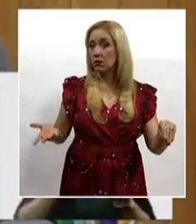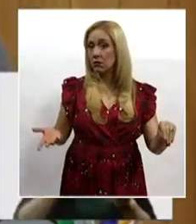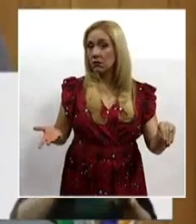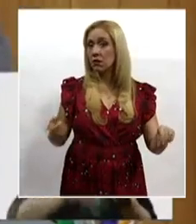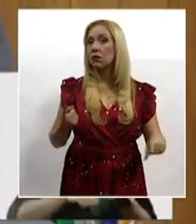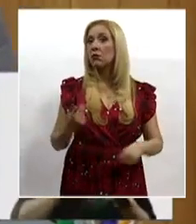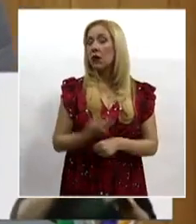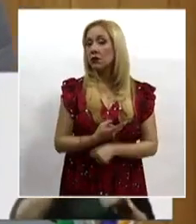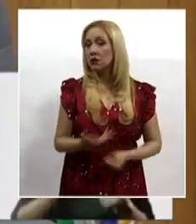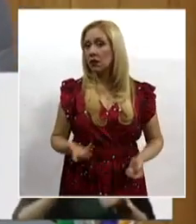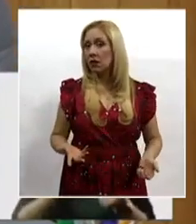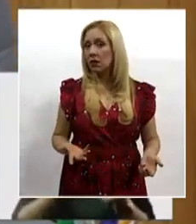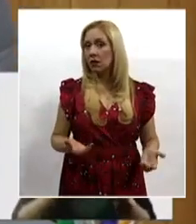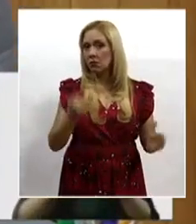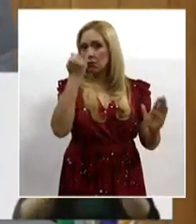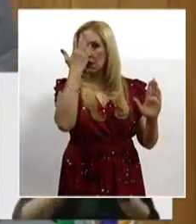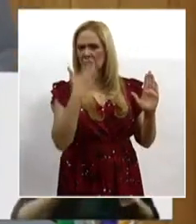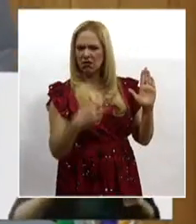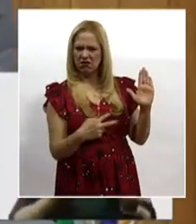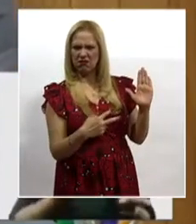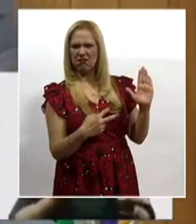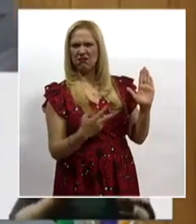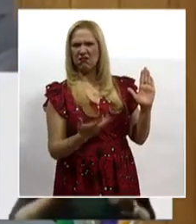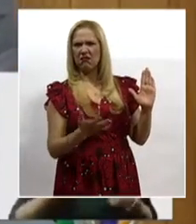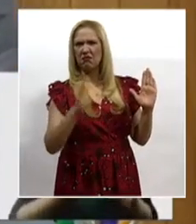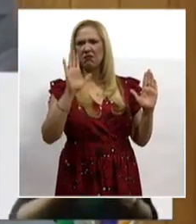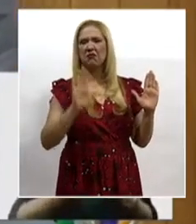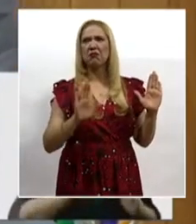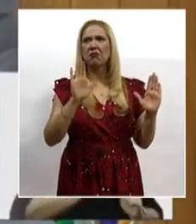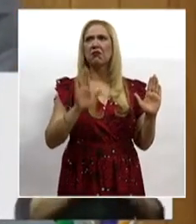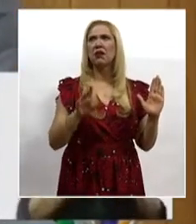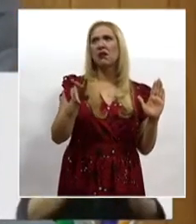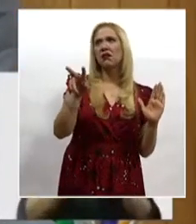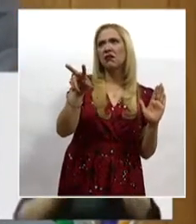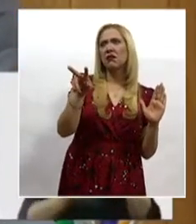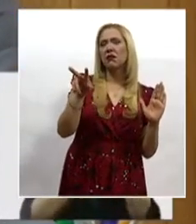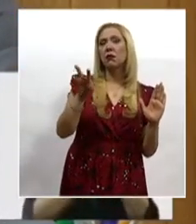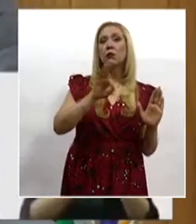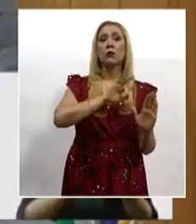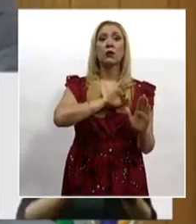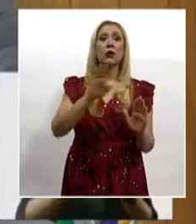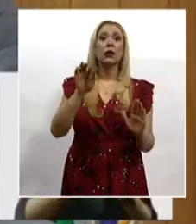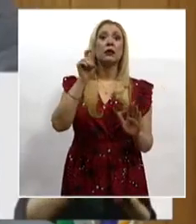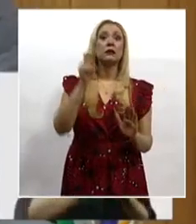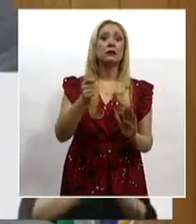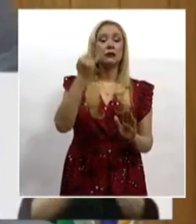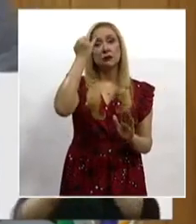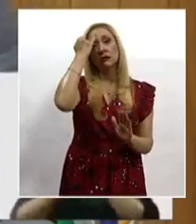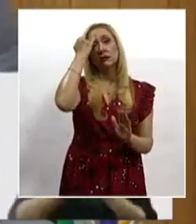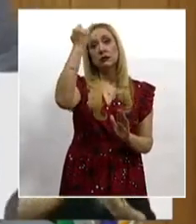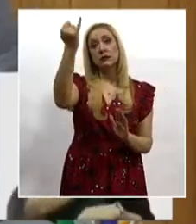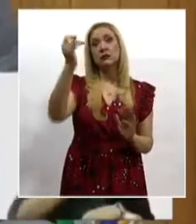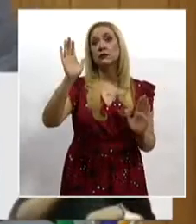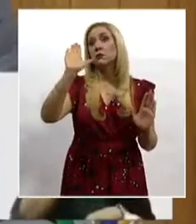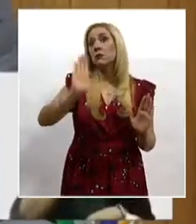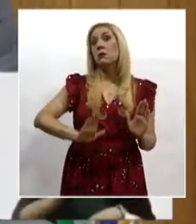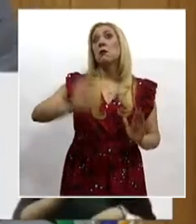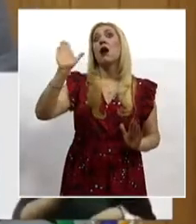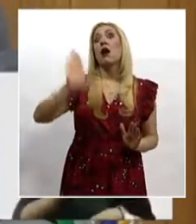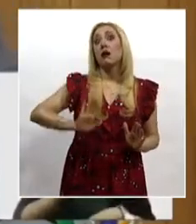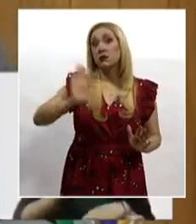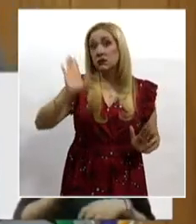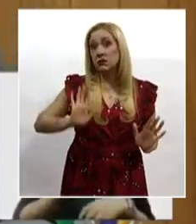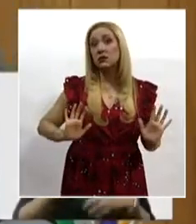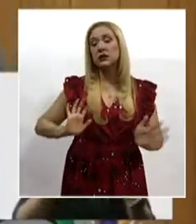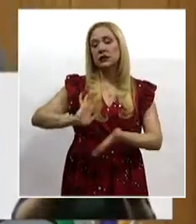generar la ausencia consecutiva de presidenta y suplente puede provocar el fenómeno que tanto ha